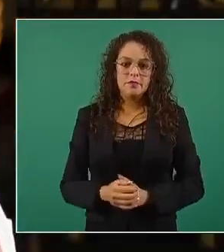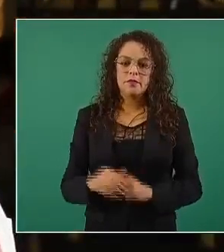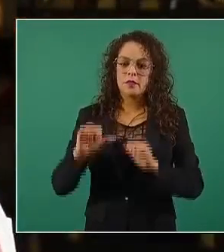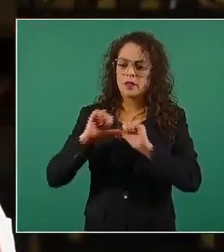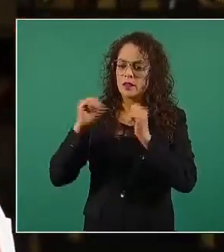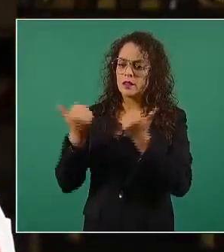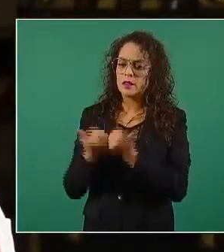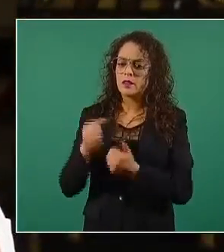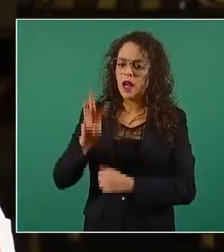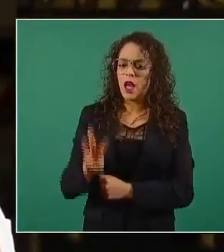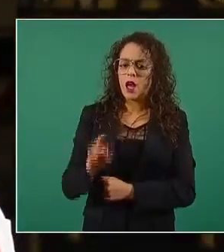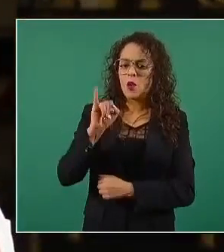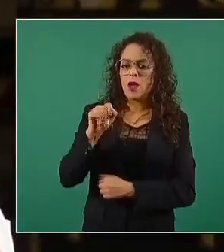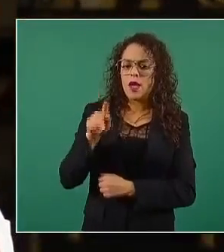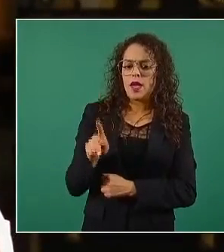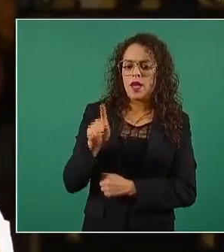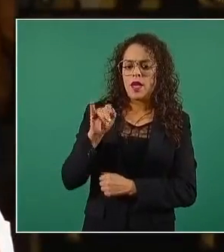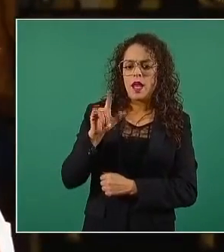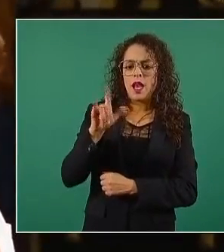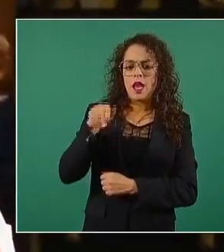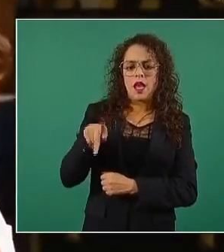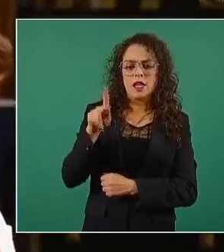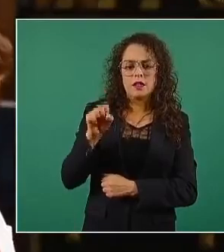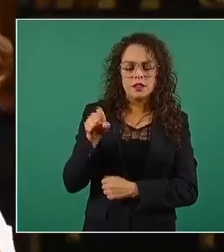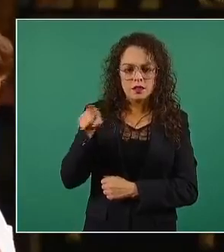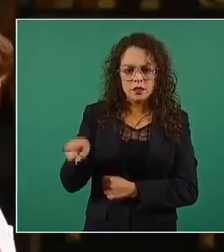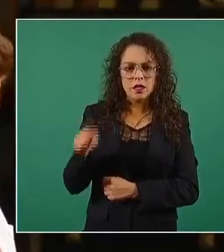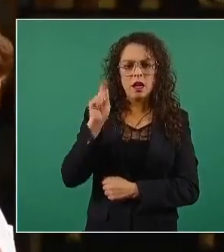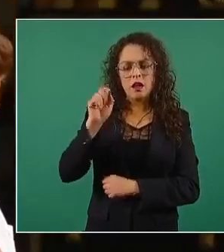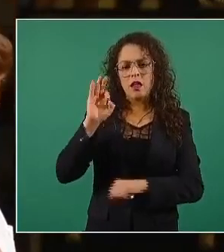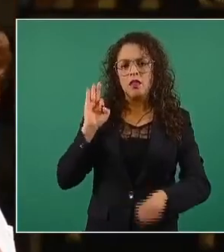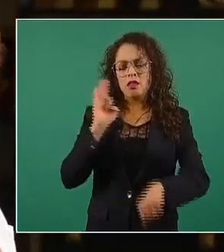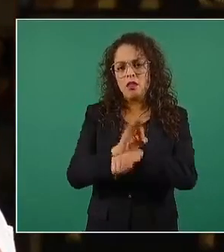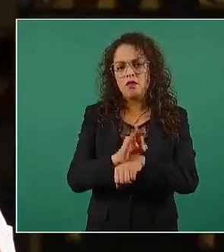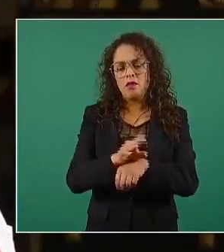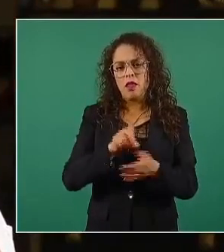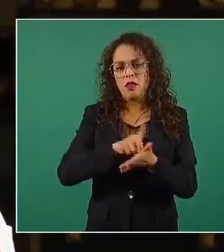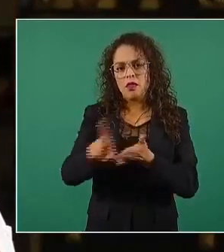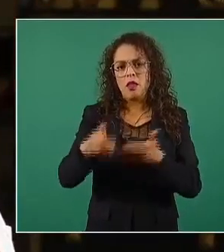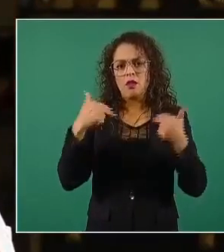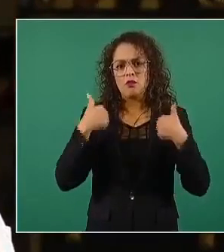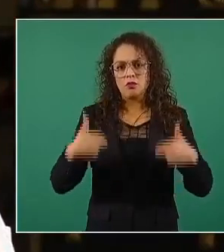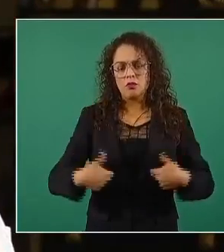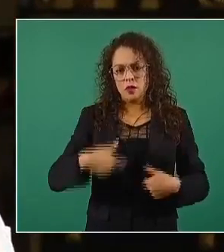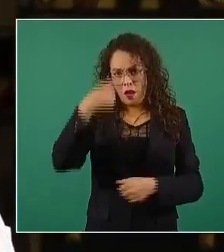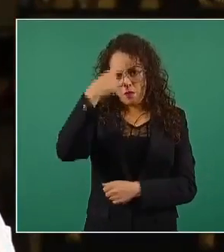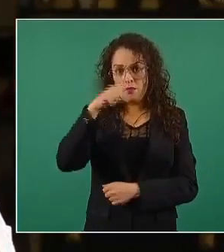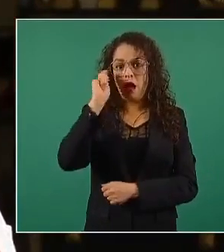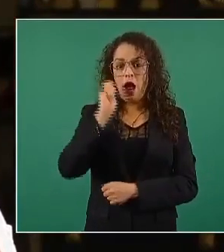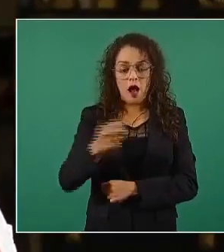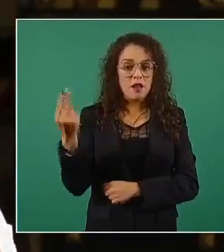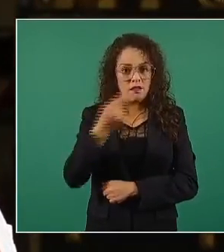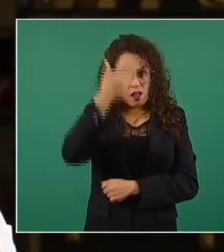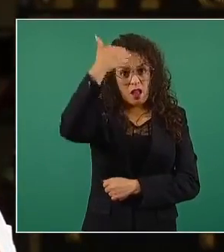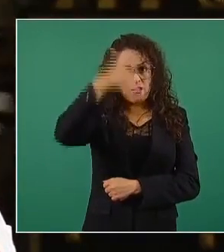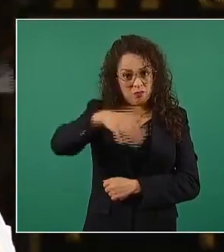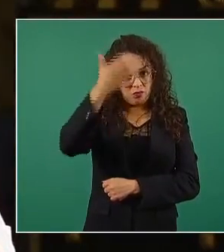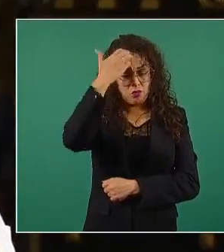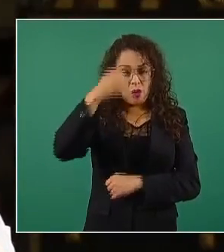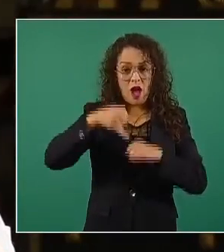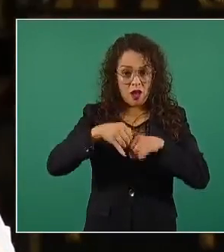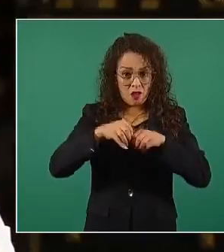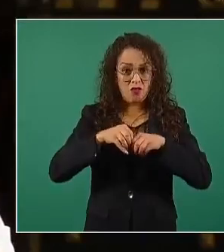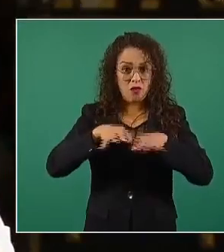esta organización internacional que se dedica a la defensa del derecho humano a la información, a saber, Contralínea